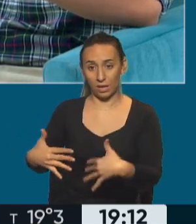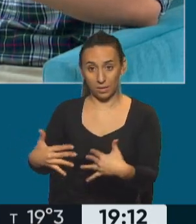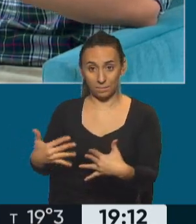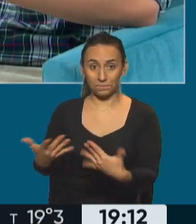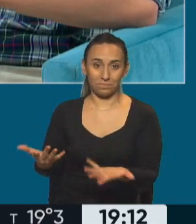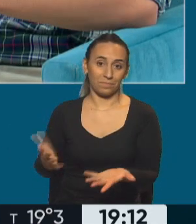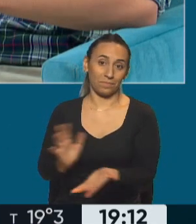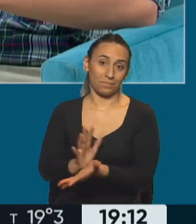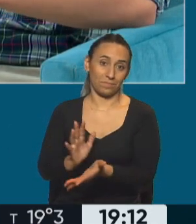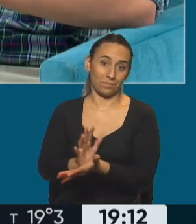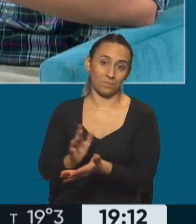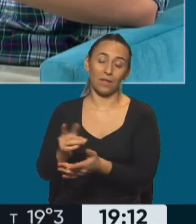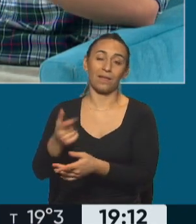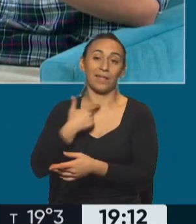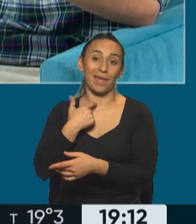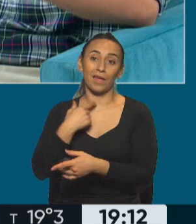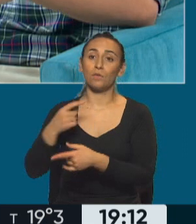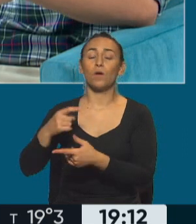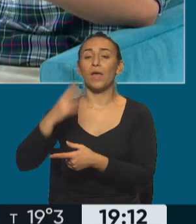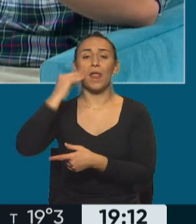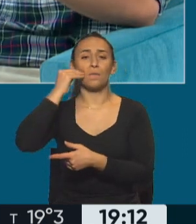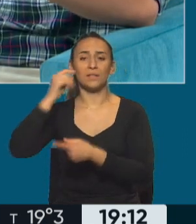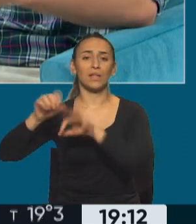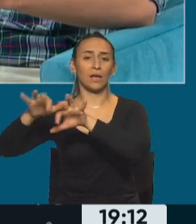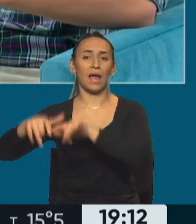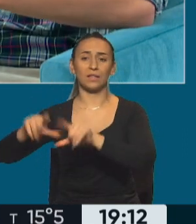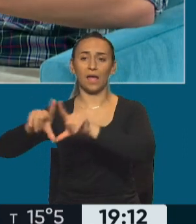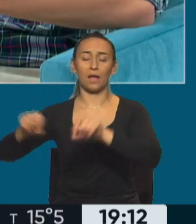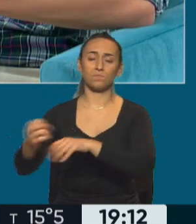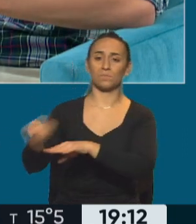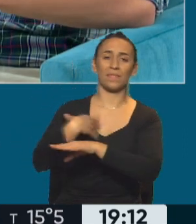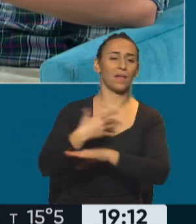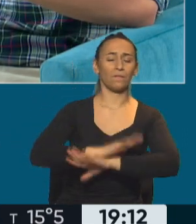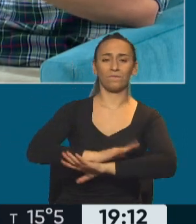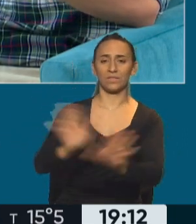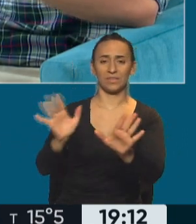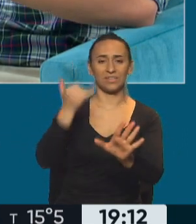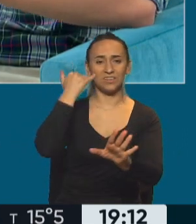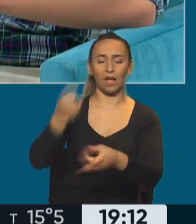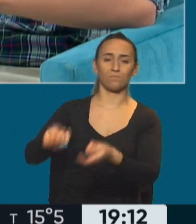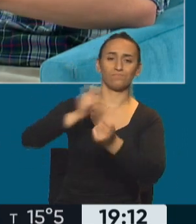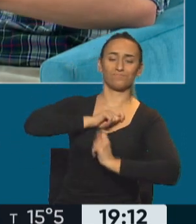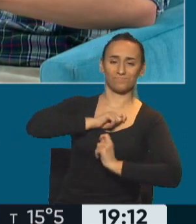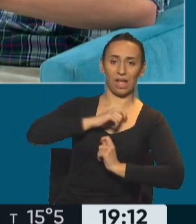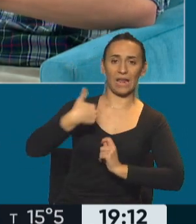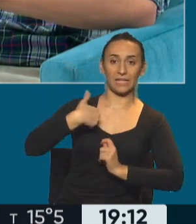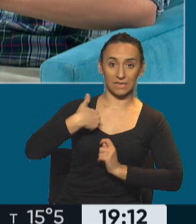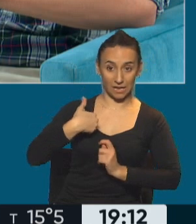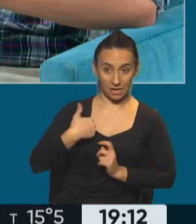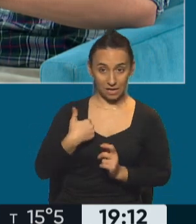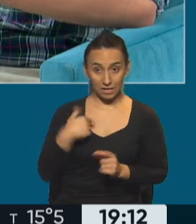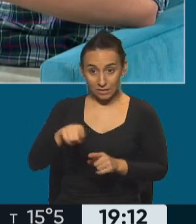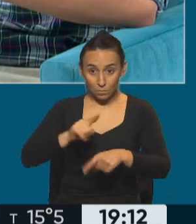como por arte de magia un telegrama británico que nos dicen se terminó, son definitivamente argentinas. En esa conversación con